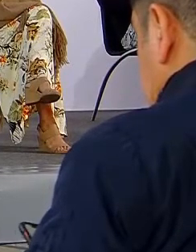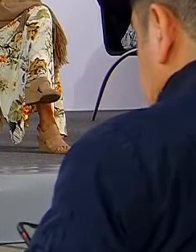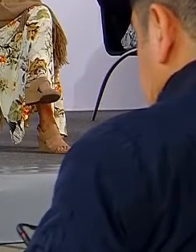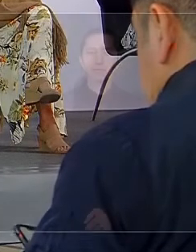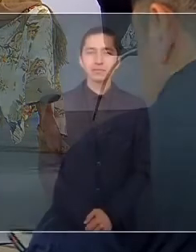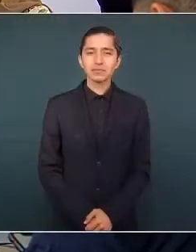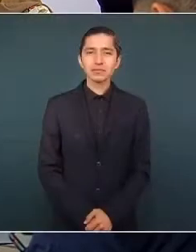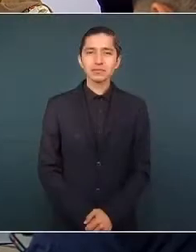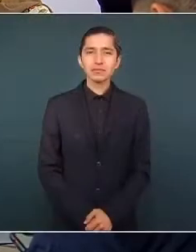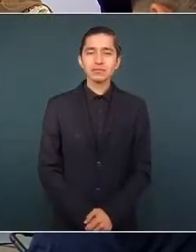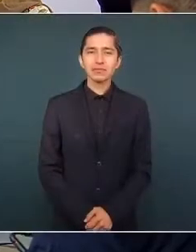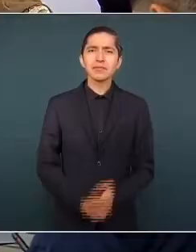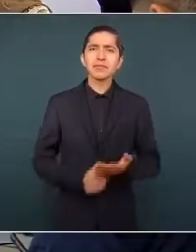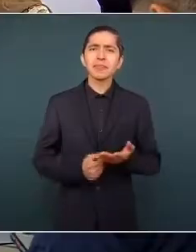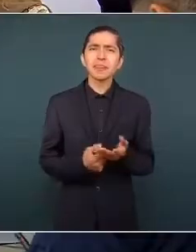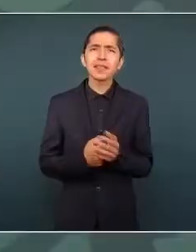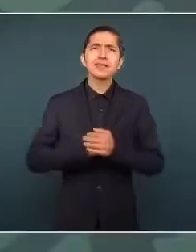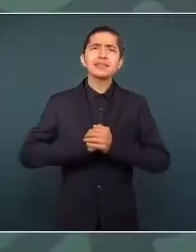y lo más